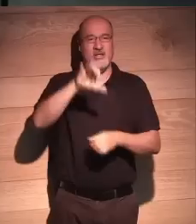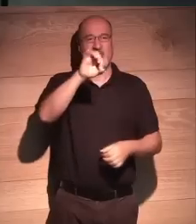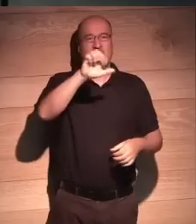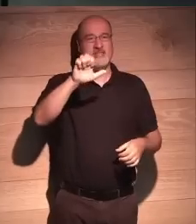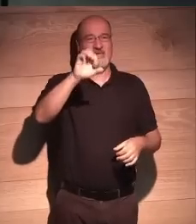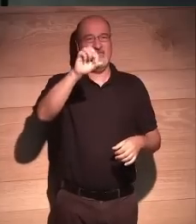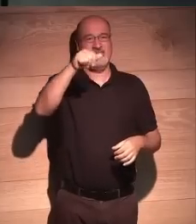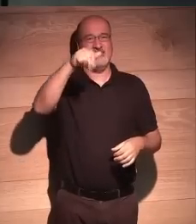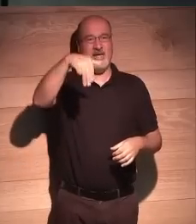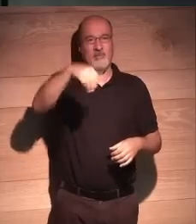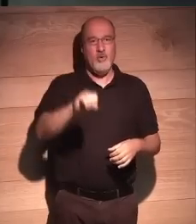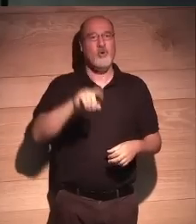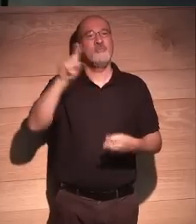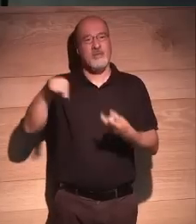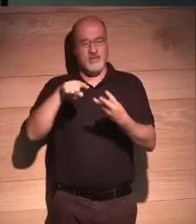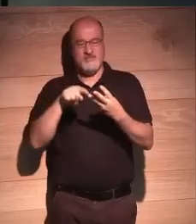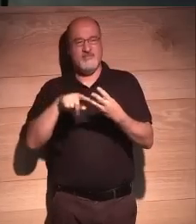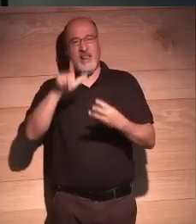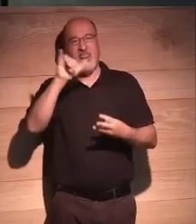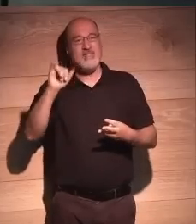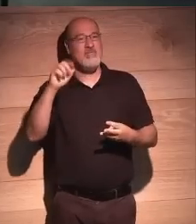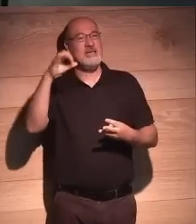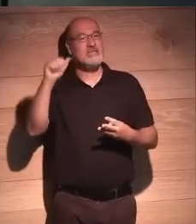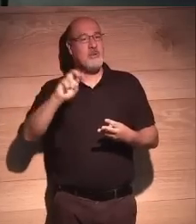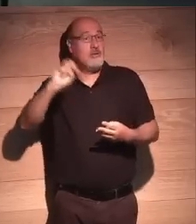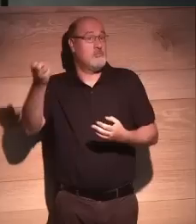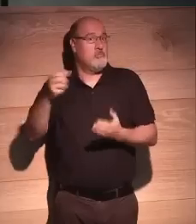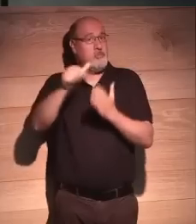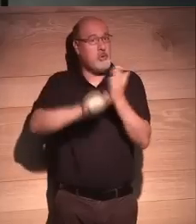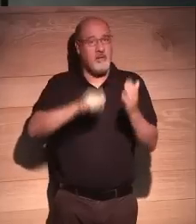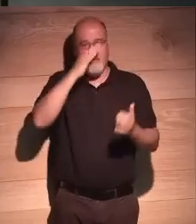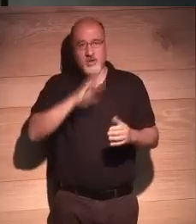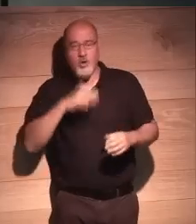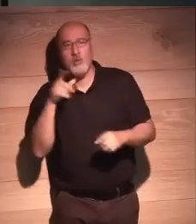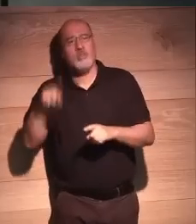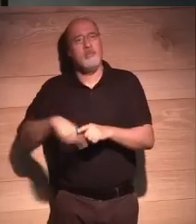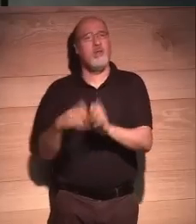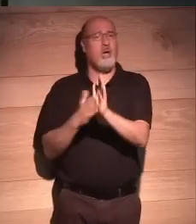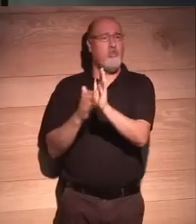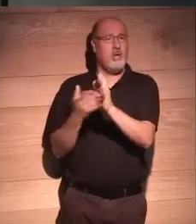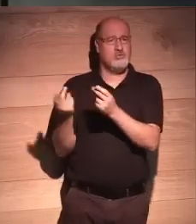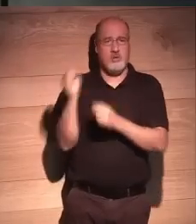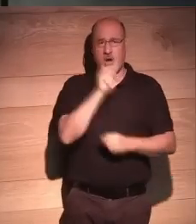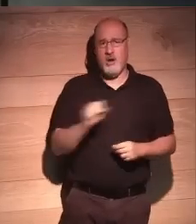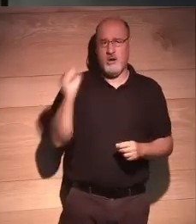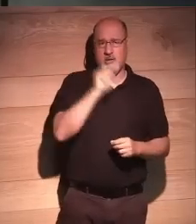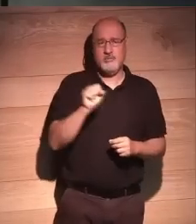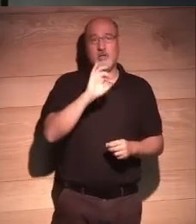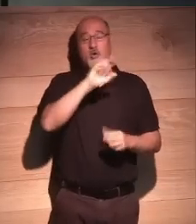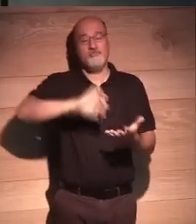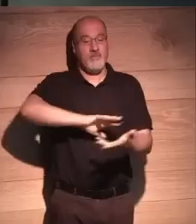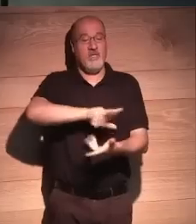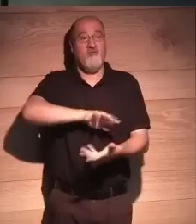Leticia Sabater, programas de infantiles, por ejemplo, y no tan infantiles, es decir, Aplauso, hay una generación entera, tus